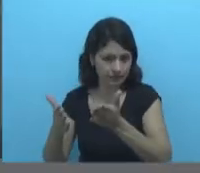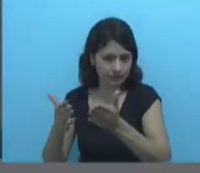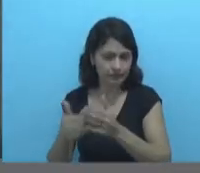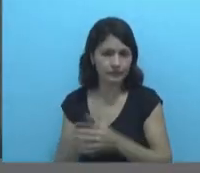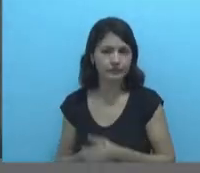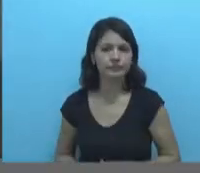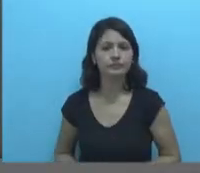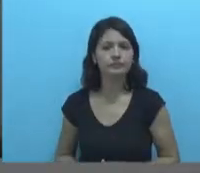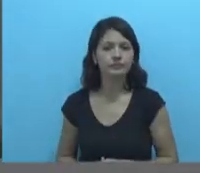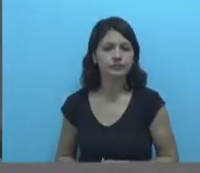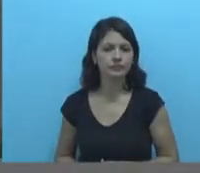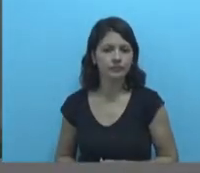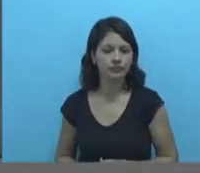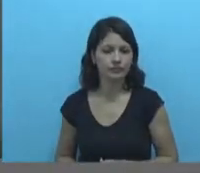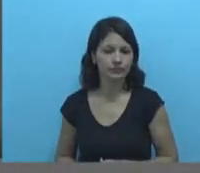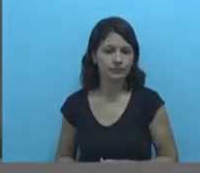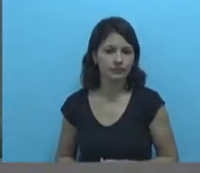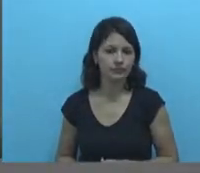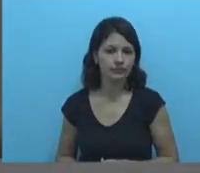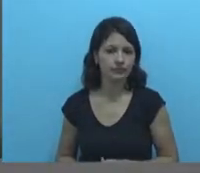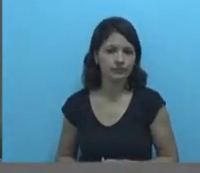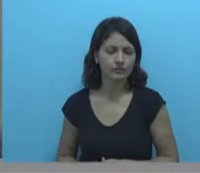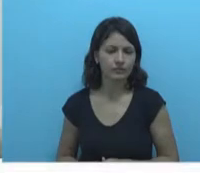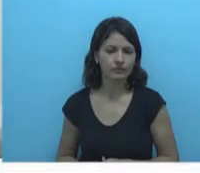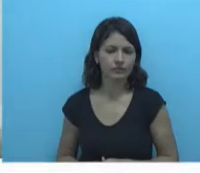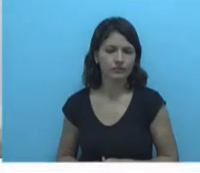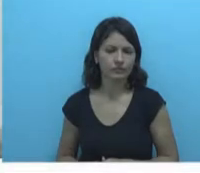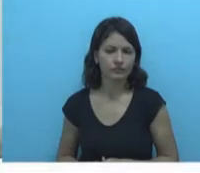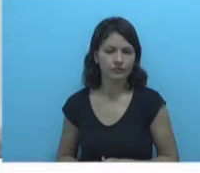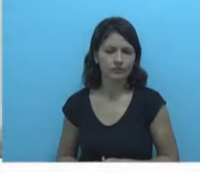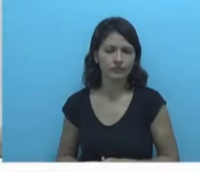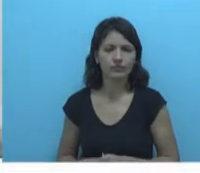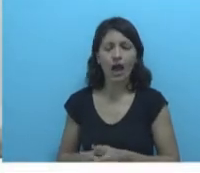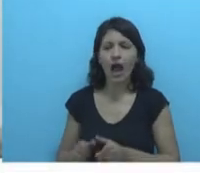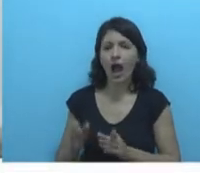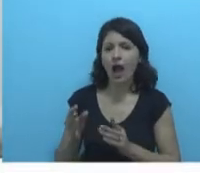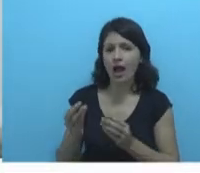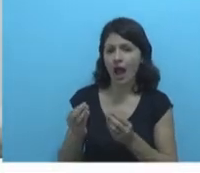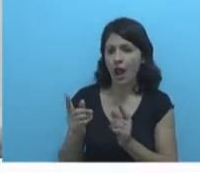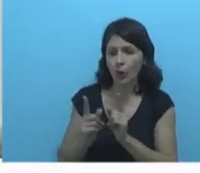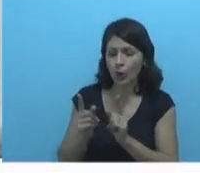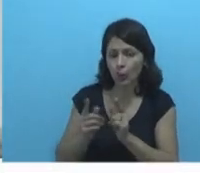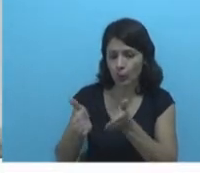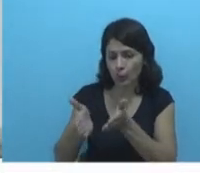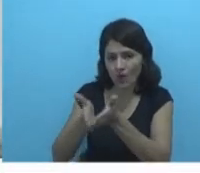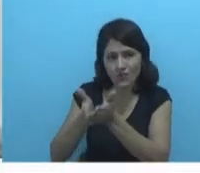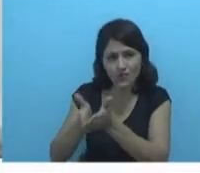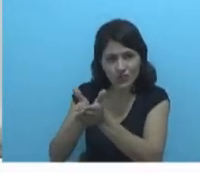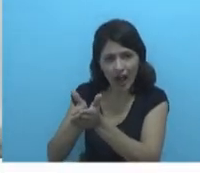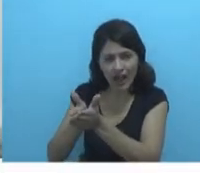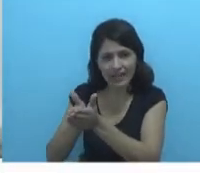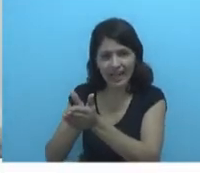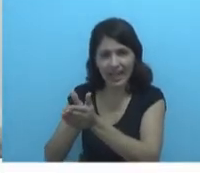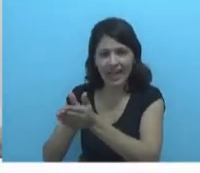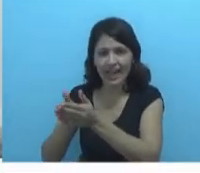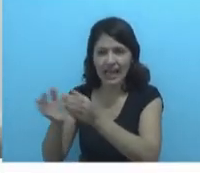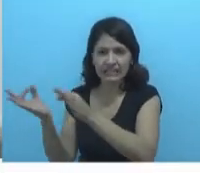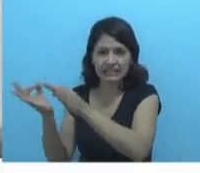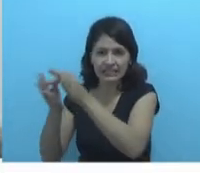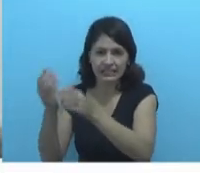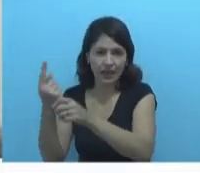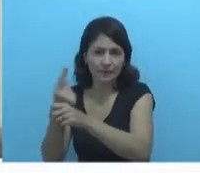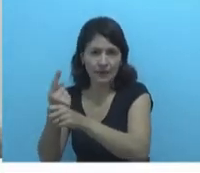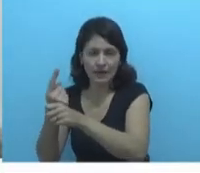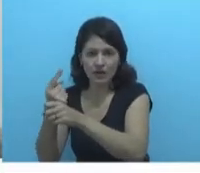veces hace trasbordo de personal en Brasil. Si se tratase de buques extranjeros